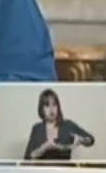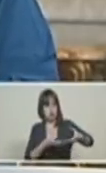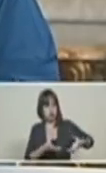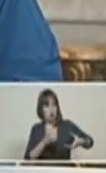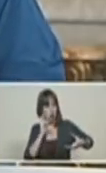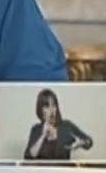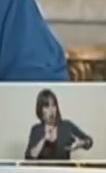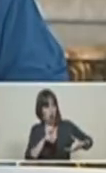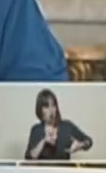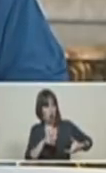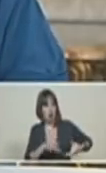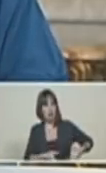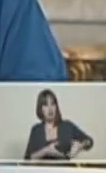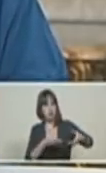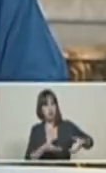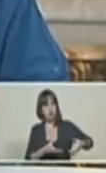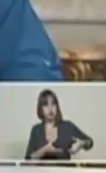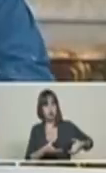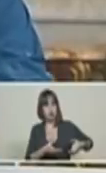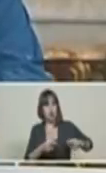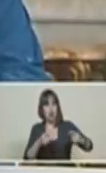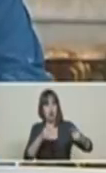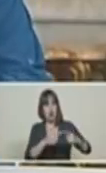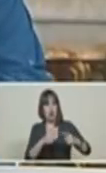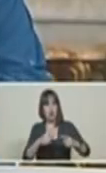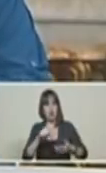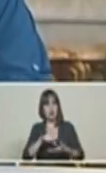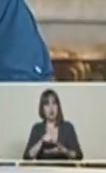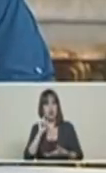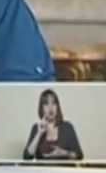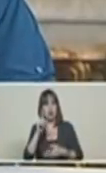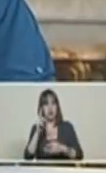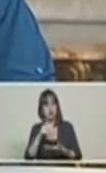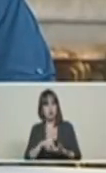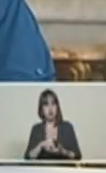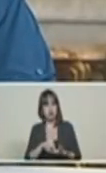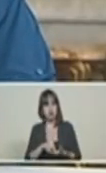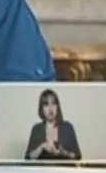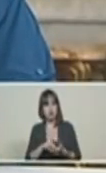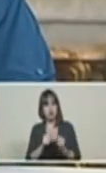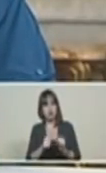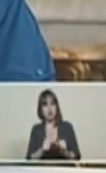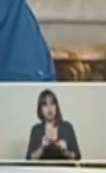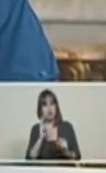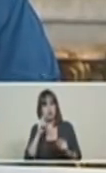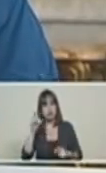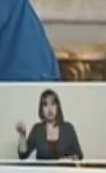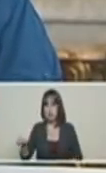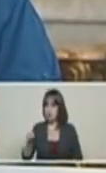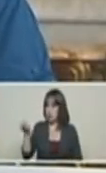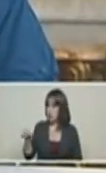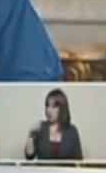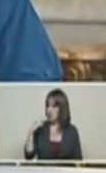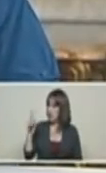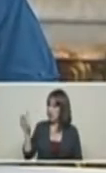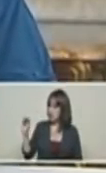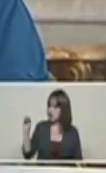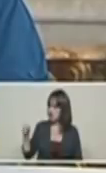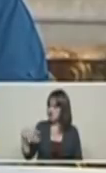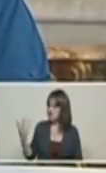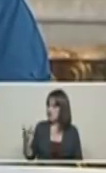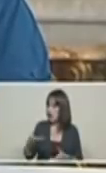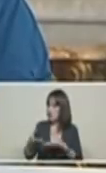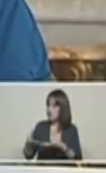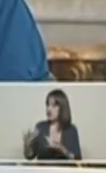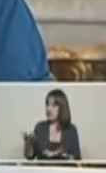hace meses, en una esquina aquí en el centro de Caracas y me paré. Y bajo el vidrio y digo, epa, mire por qué billete tiene en